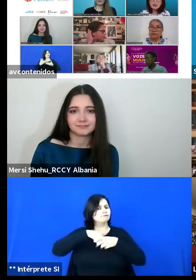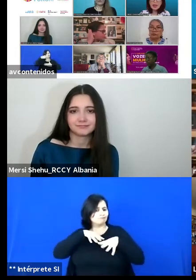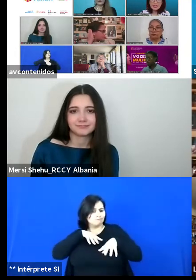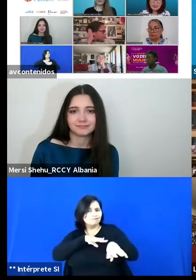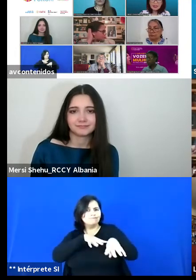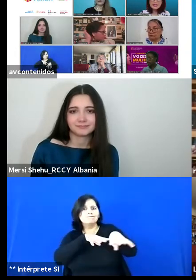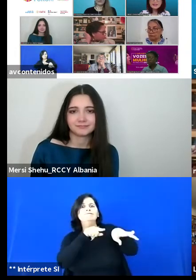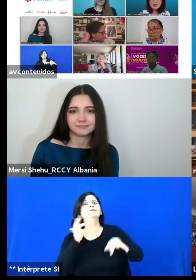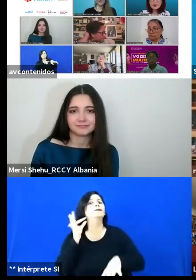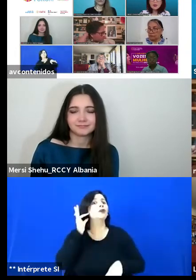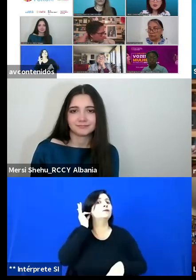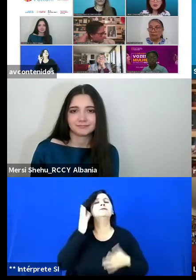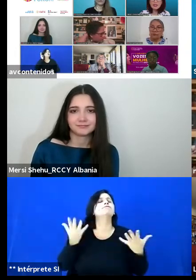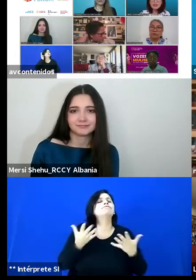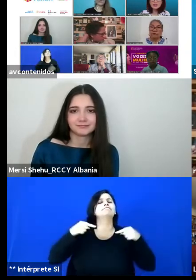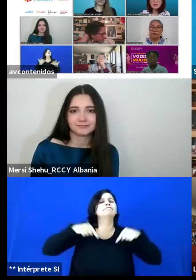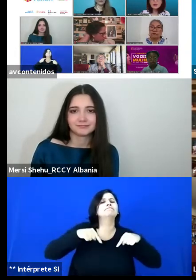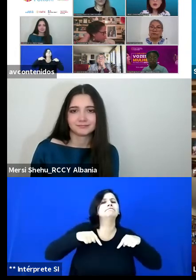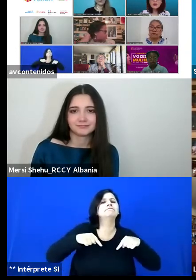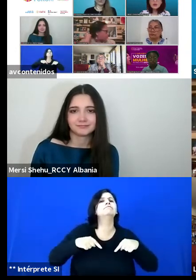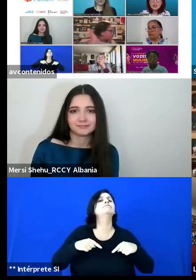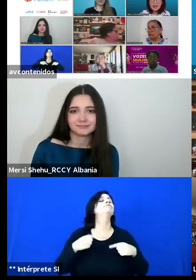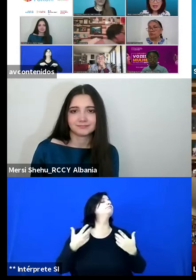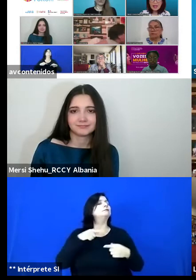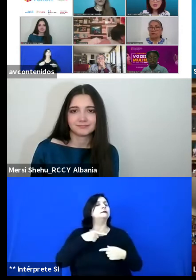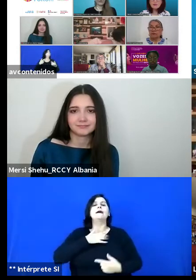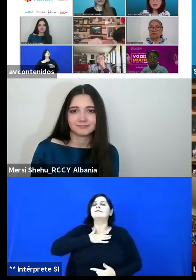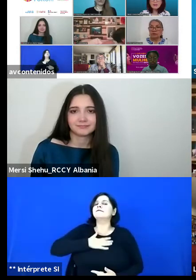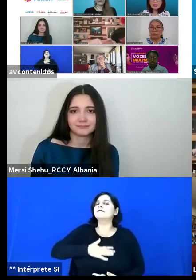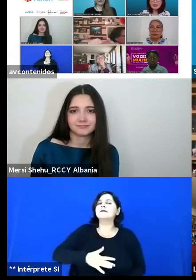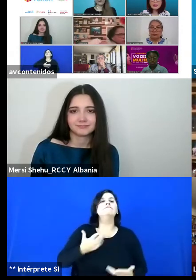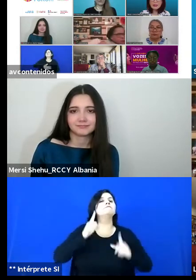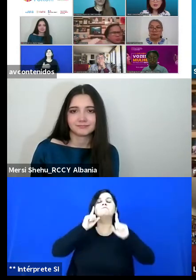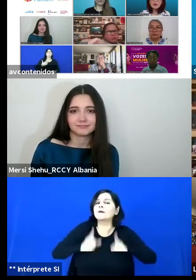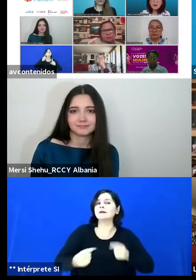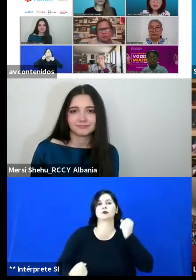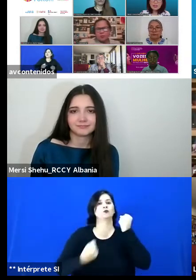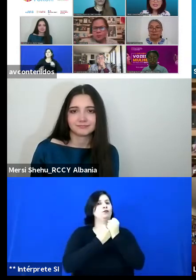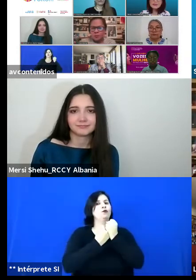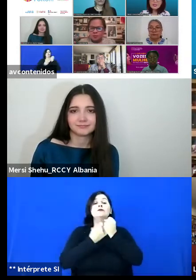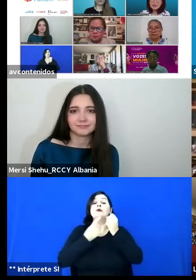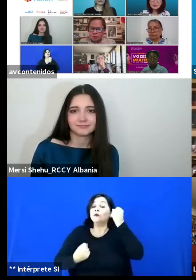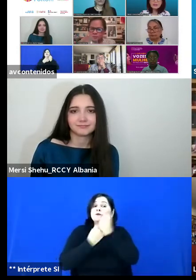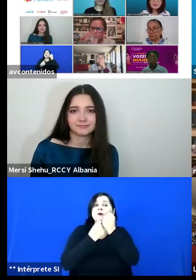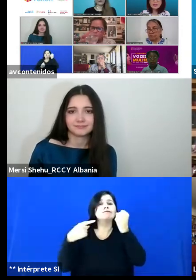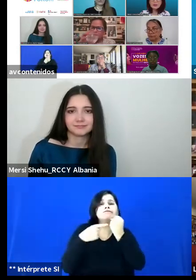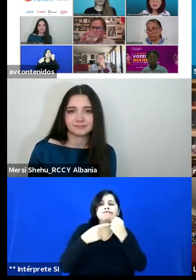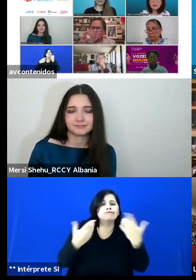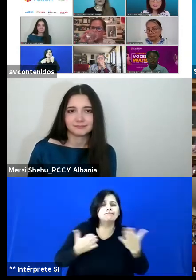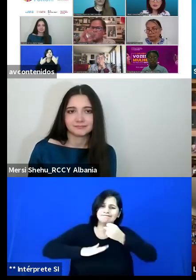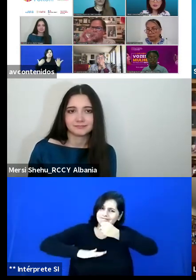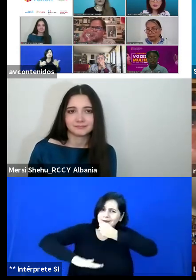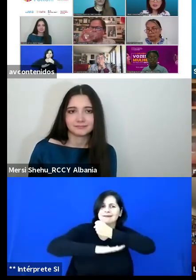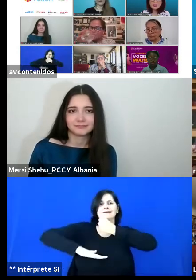que amerita esta consolidación, un diálogo permanente, un fortalecimiento también del movimiento